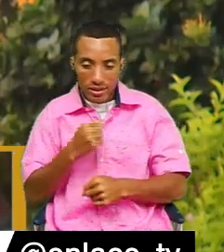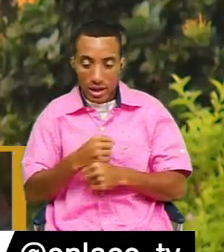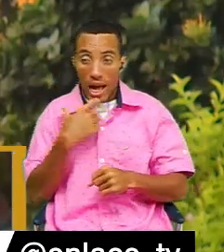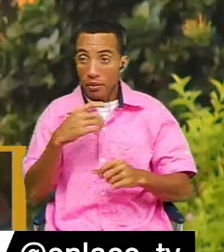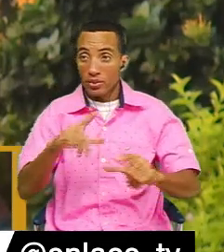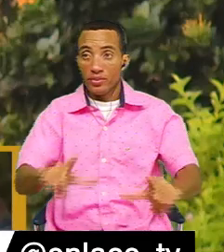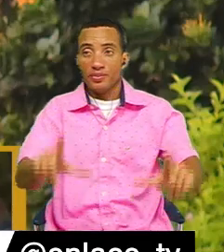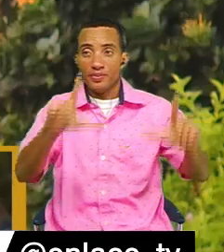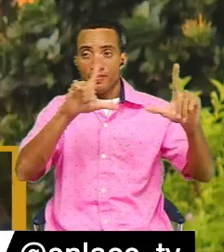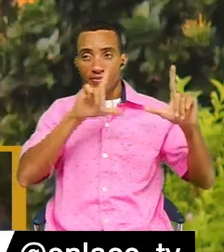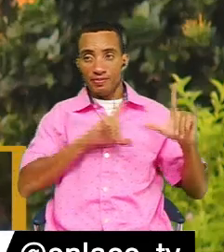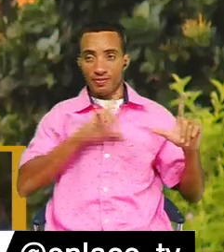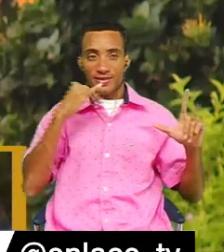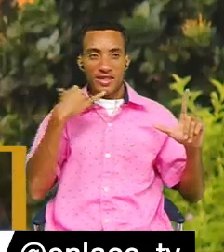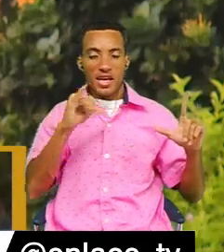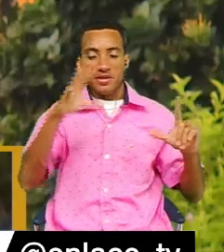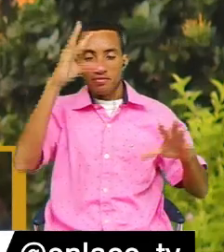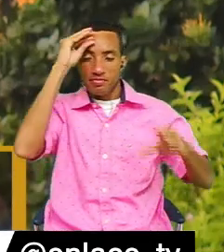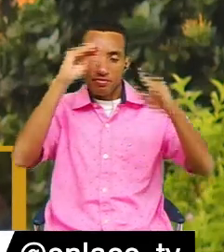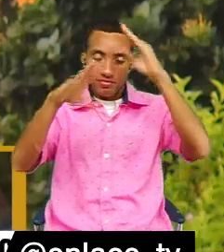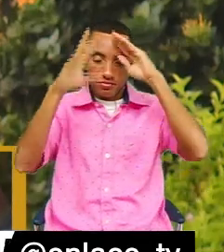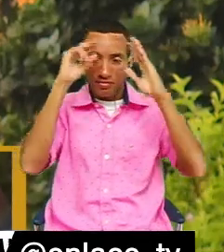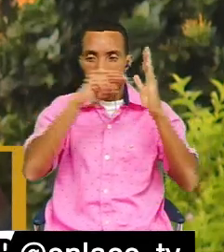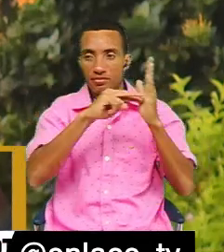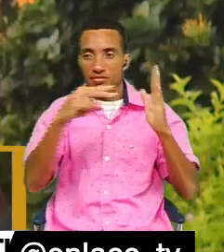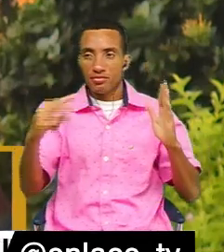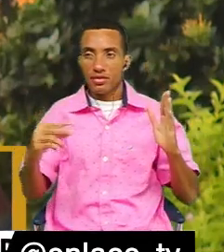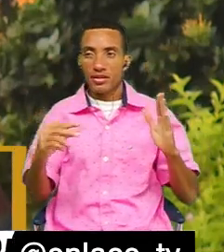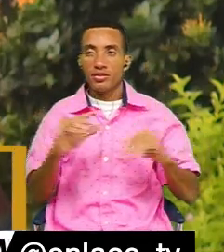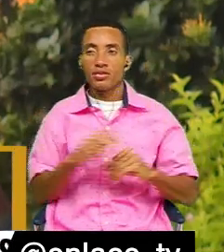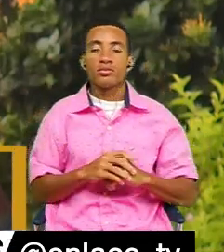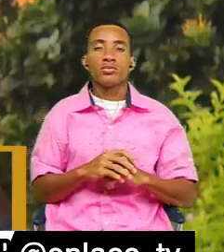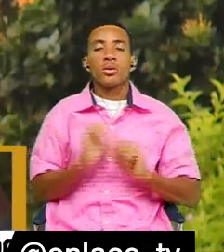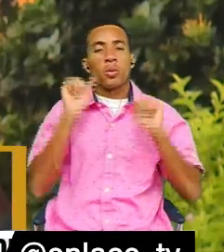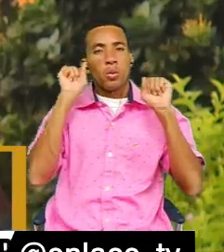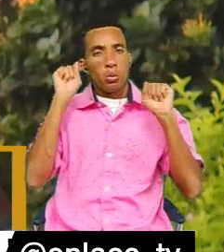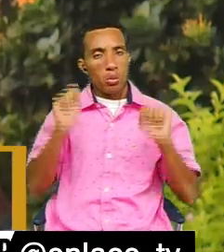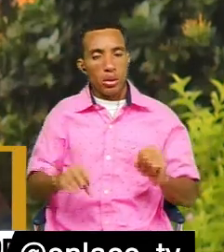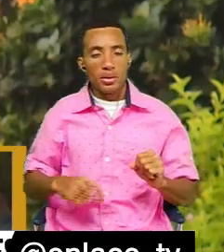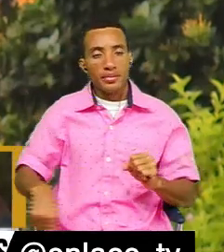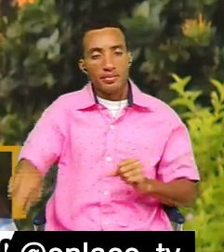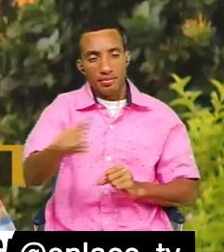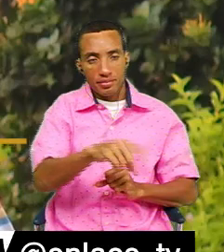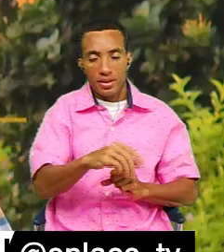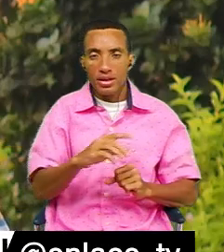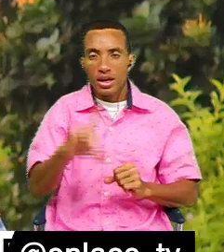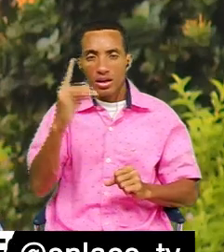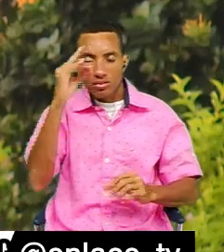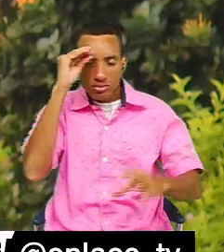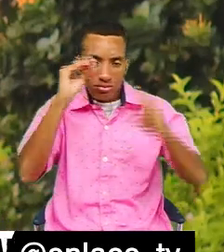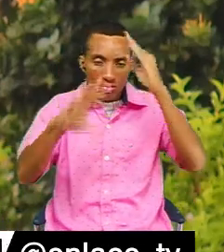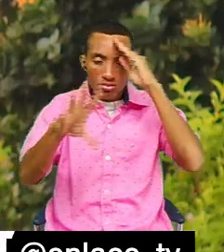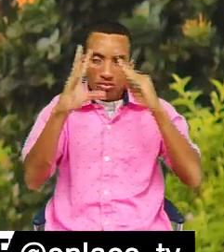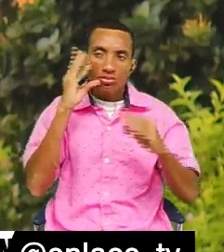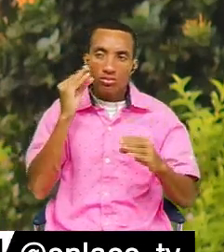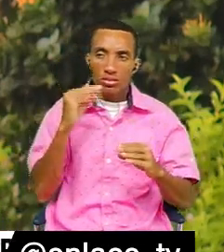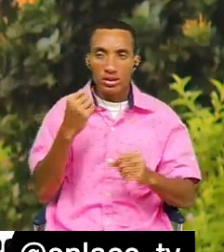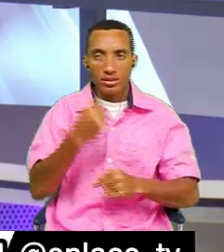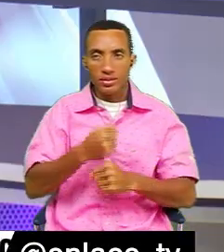menos tenga un conocimiento técnico en su quehacer. Entonces, lo único que buscamos es que el muchacho tenga algo, una experiencia de trabajo.